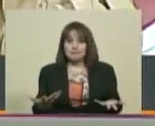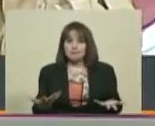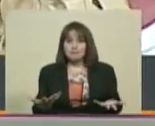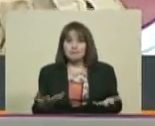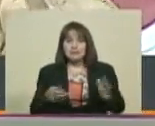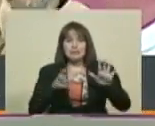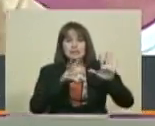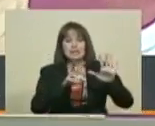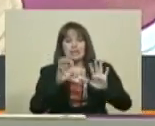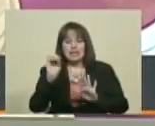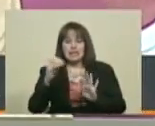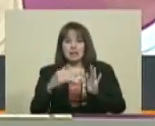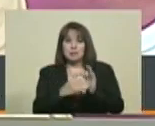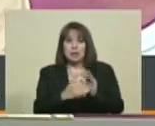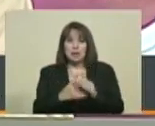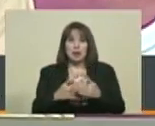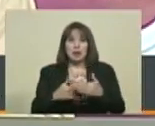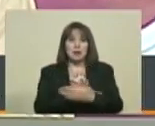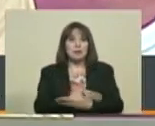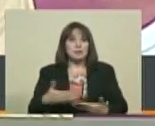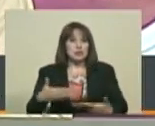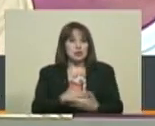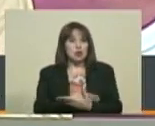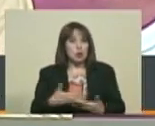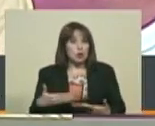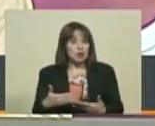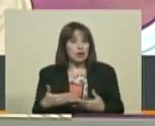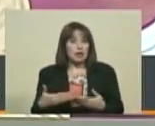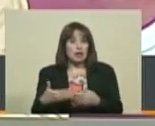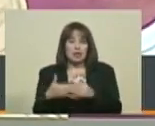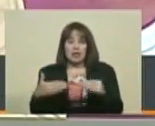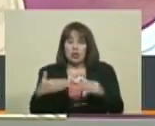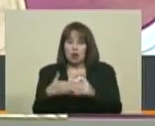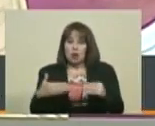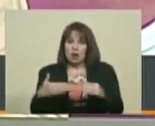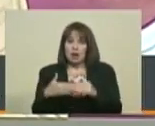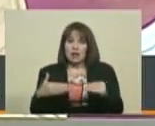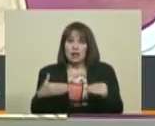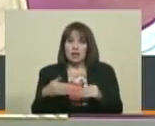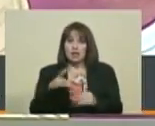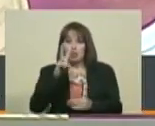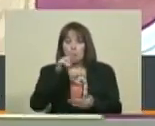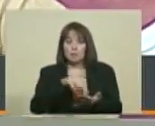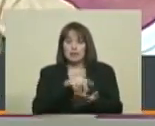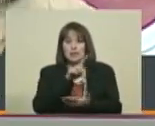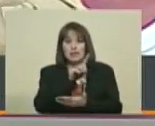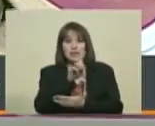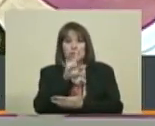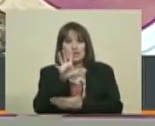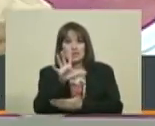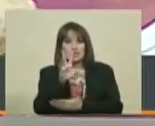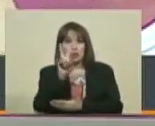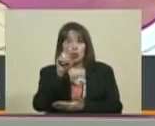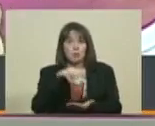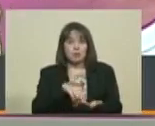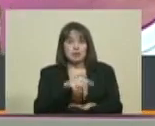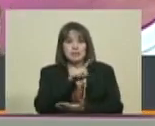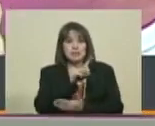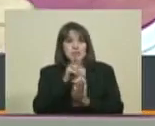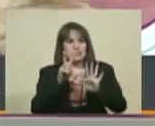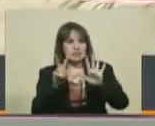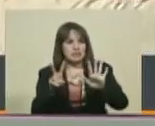70 mil millones de dólares pagamos de deuda externa entre el año 2015 y 2017, que tomé la decisión de hacer